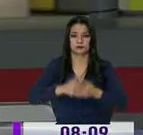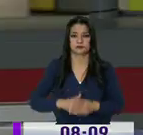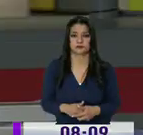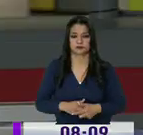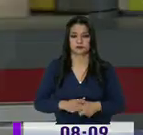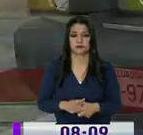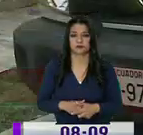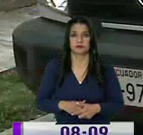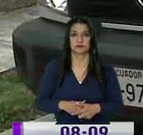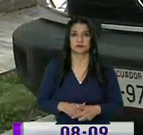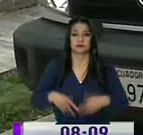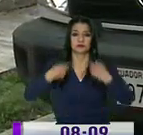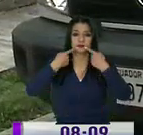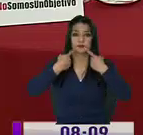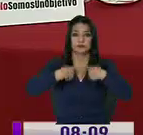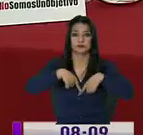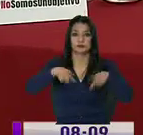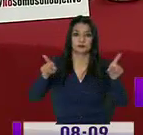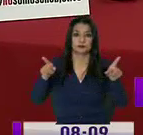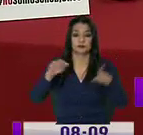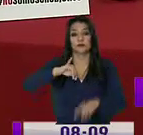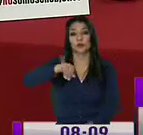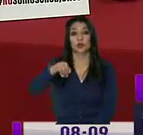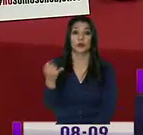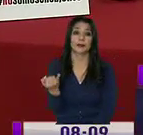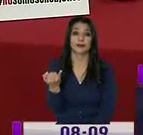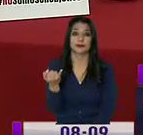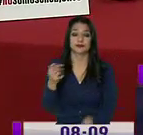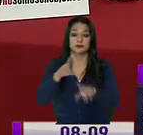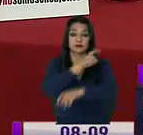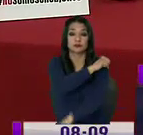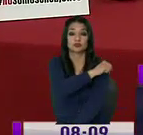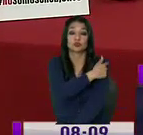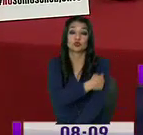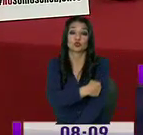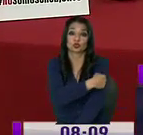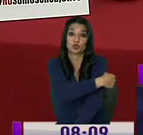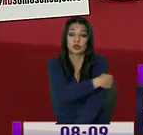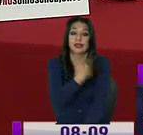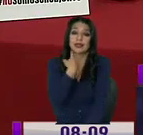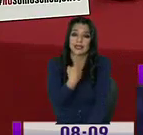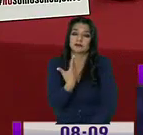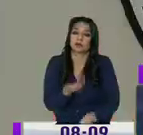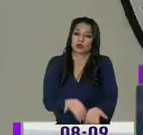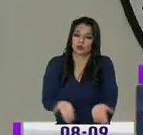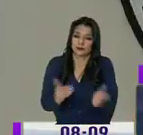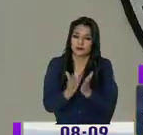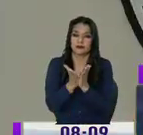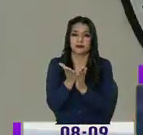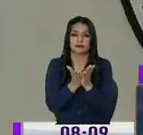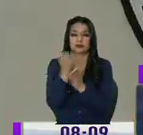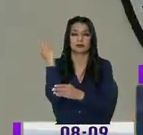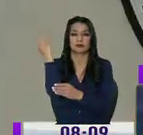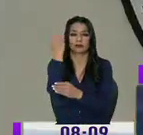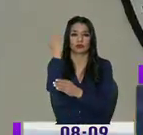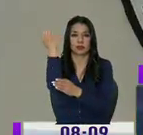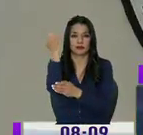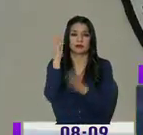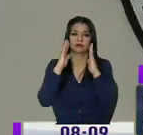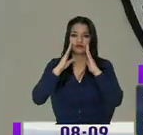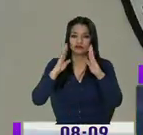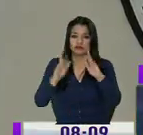vecinos, que mediante un comunicado difundido este día jueves, la Cruz Roja Ecuatoriana informó que se reactivó el servicio de ambulancias para la